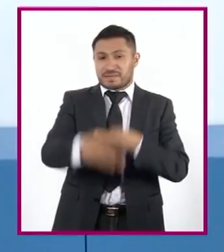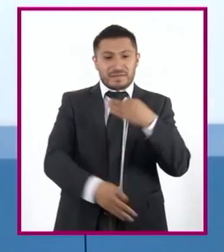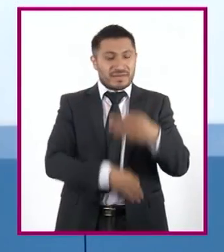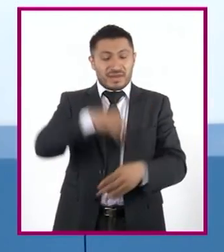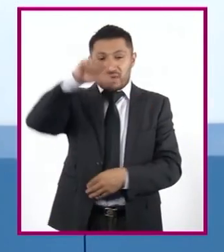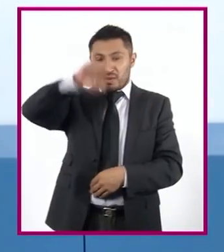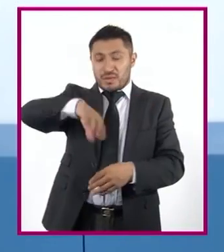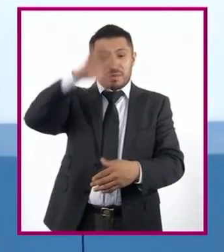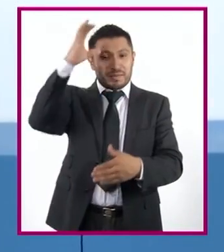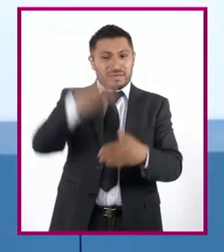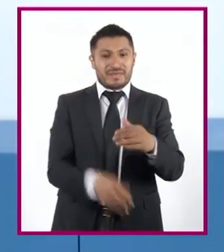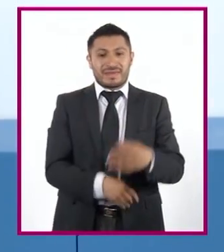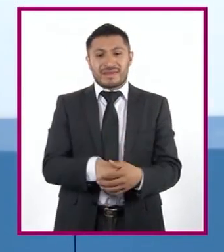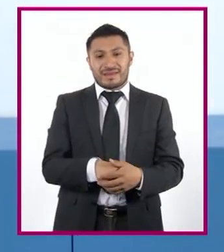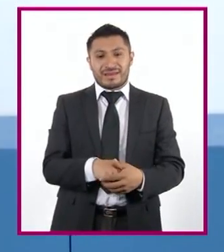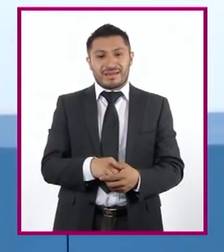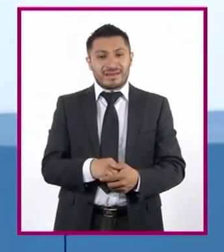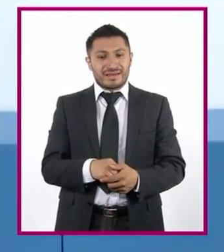por el día de hoy.